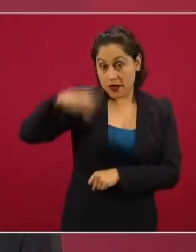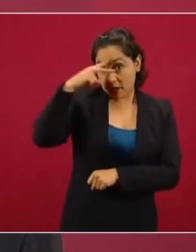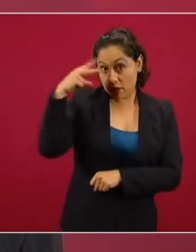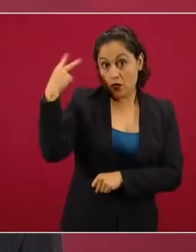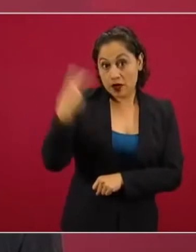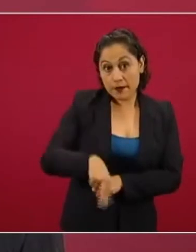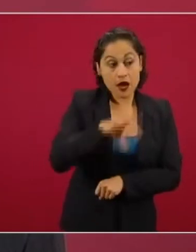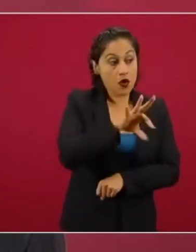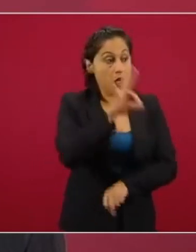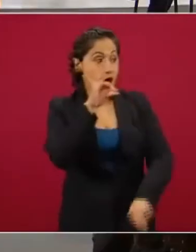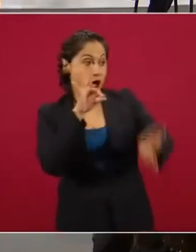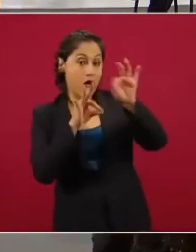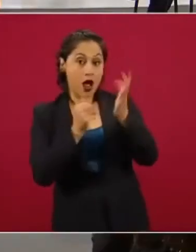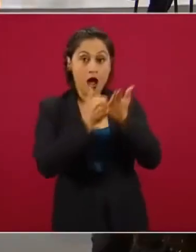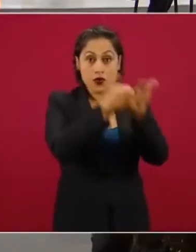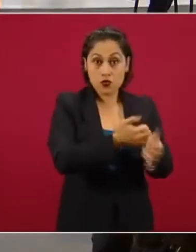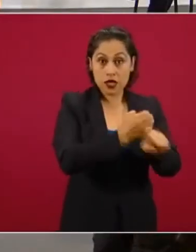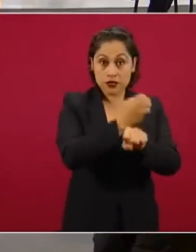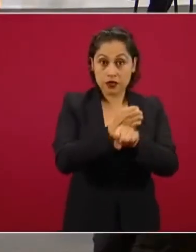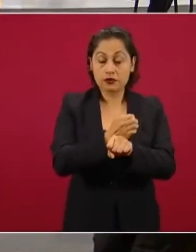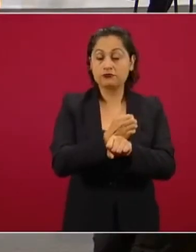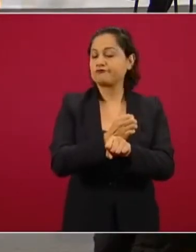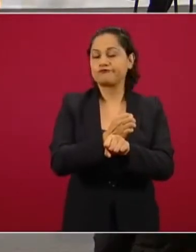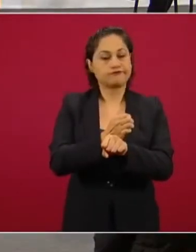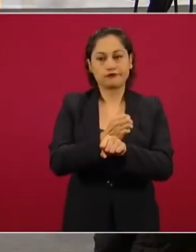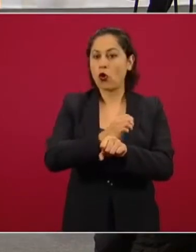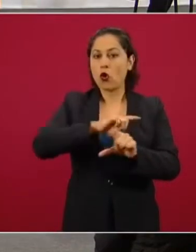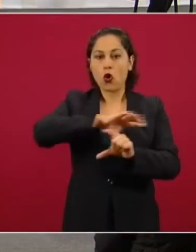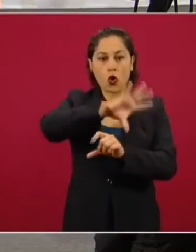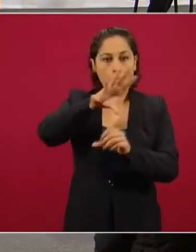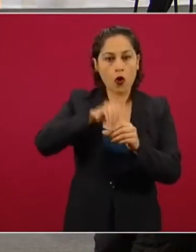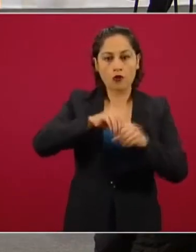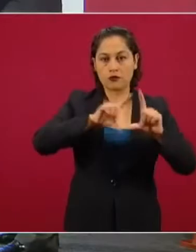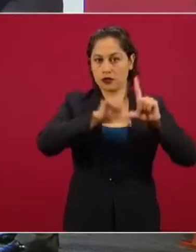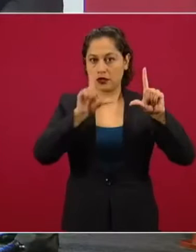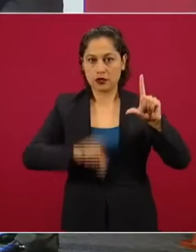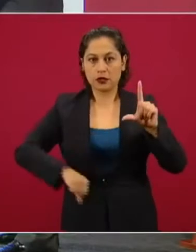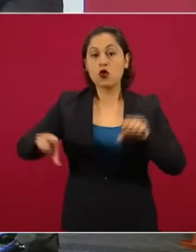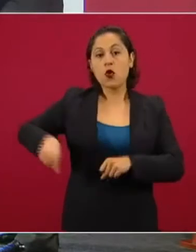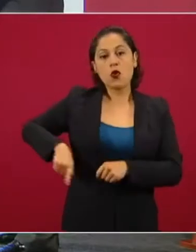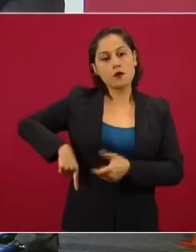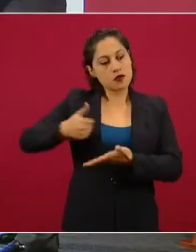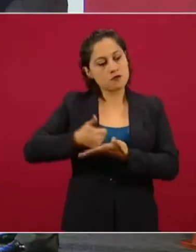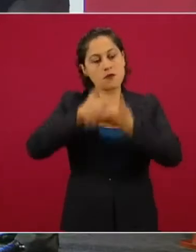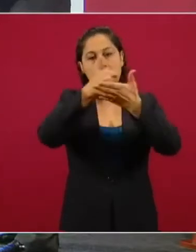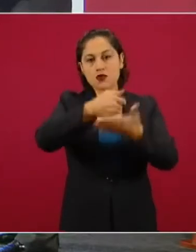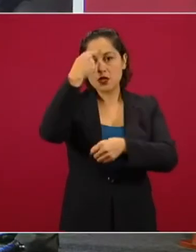entidades federativas respecto a las acciones del gobierno. Toda la población debe ser protegida,